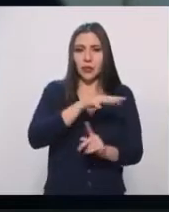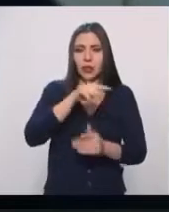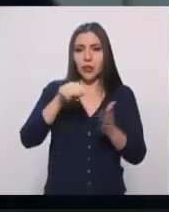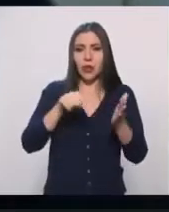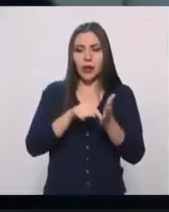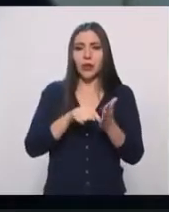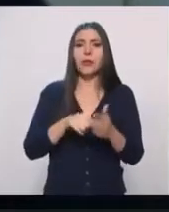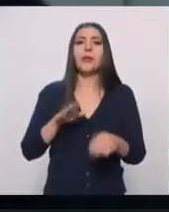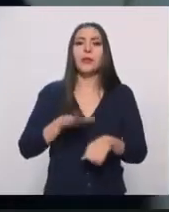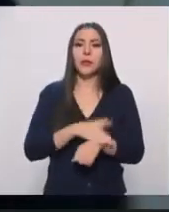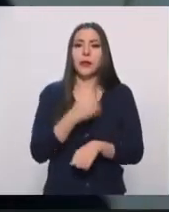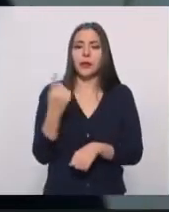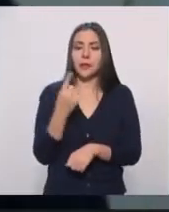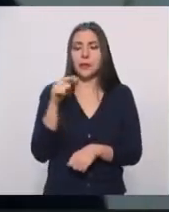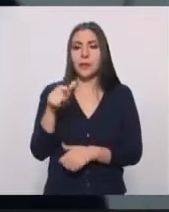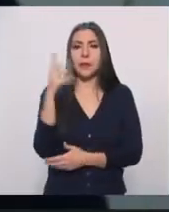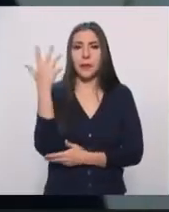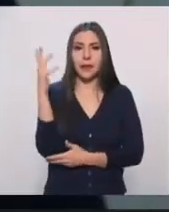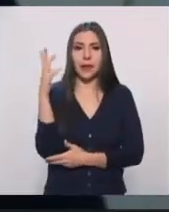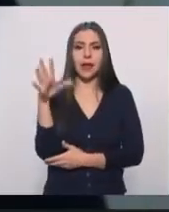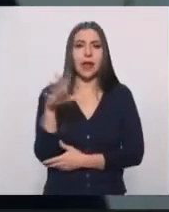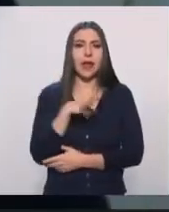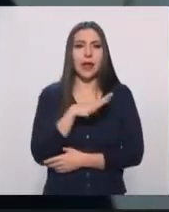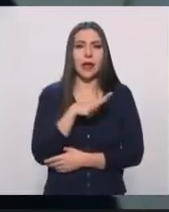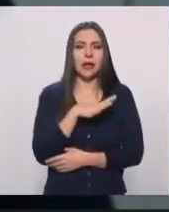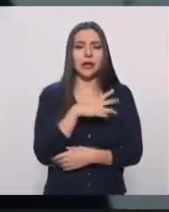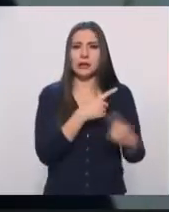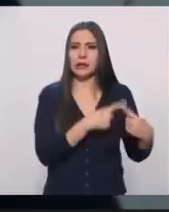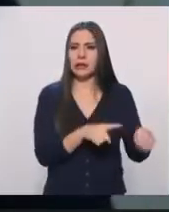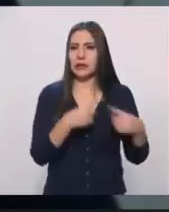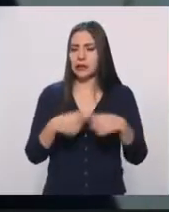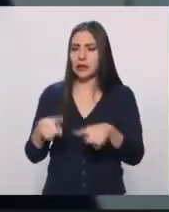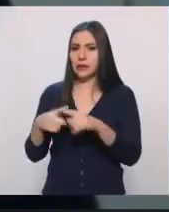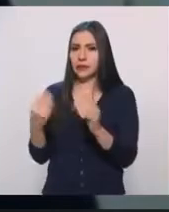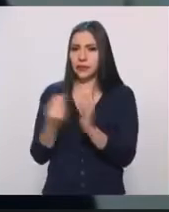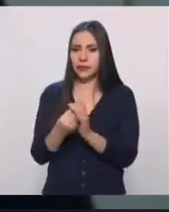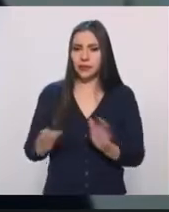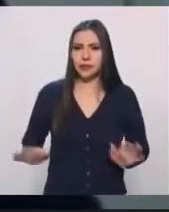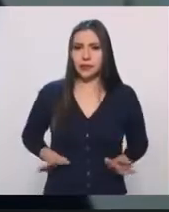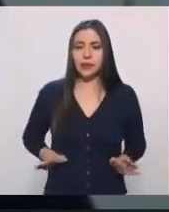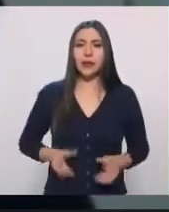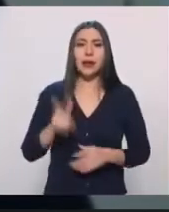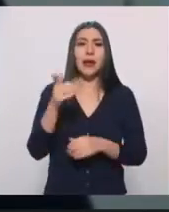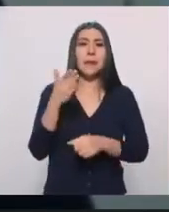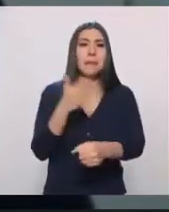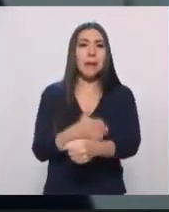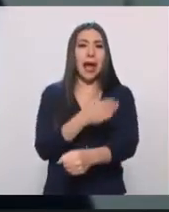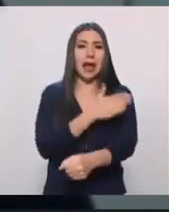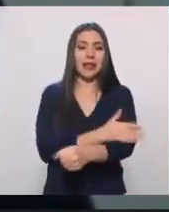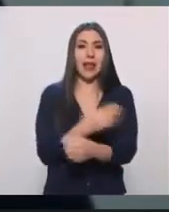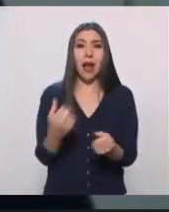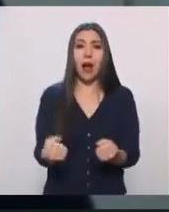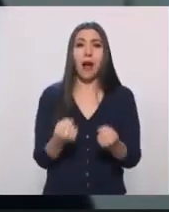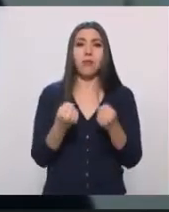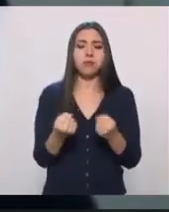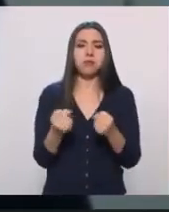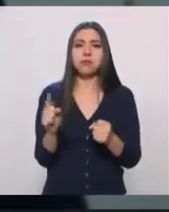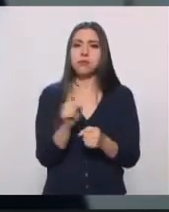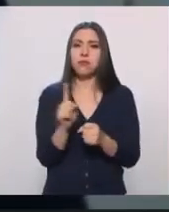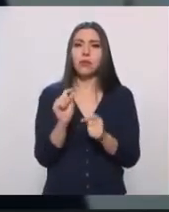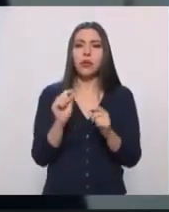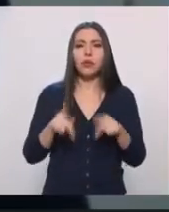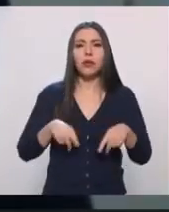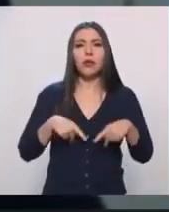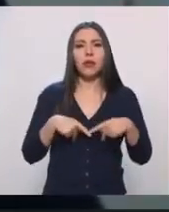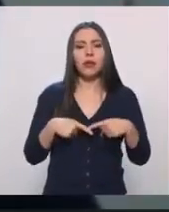va. El eucalipto tiene varias características. Tiene una madera muy frágil y muy ligera o poco densa,